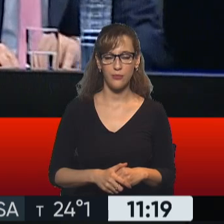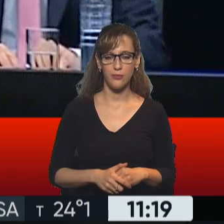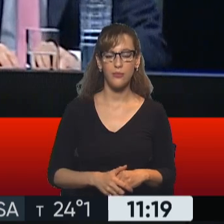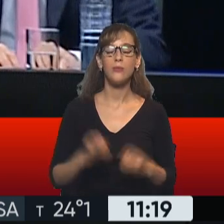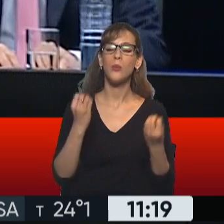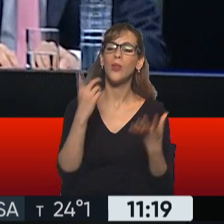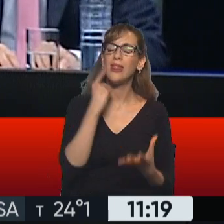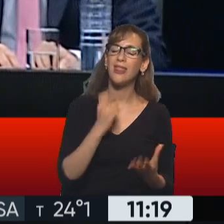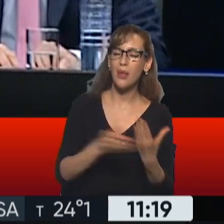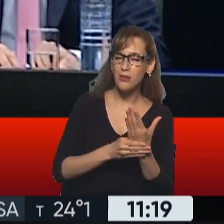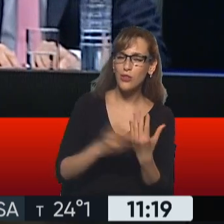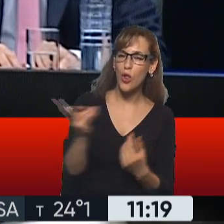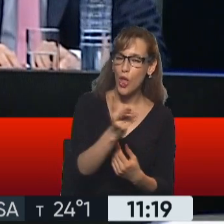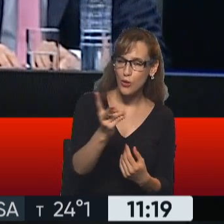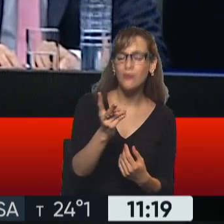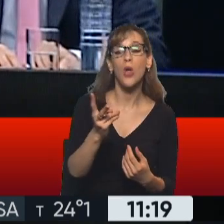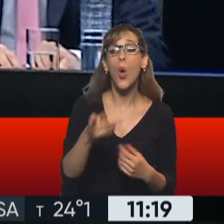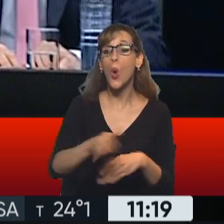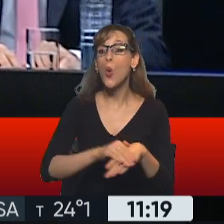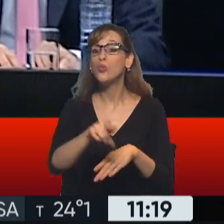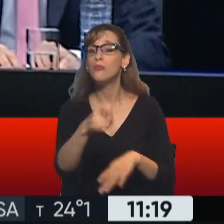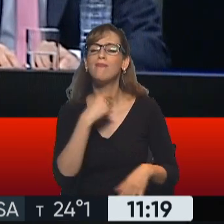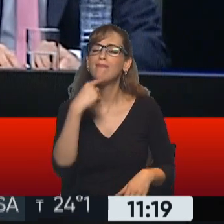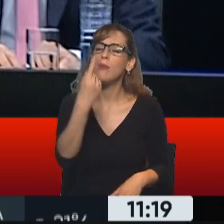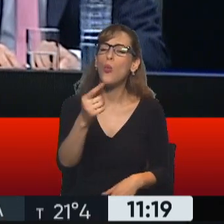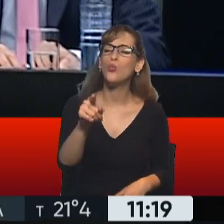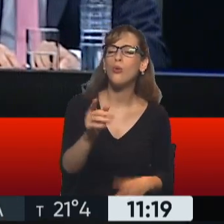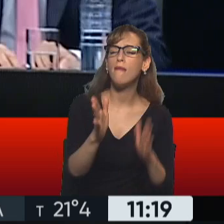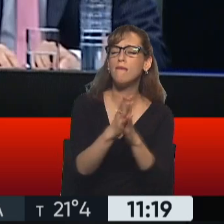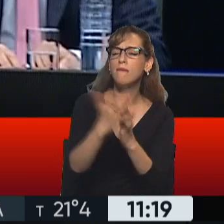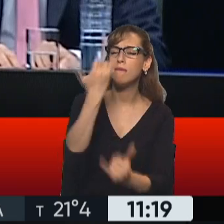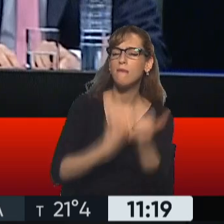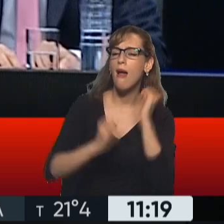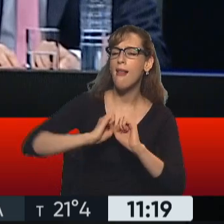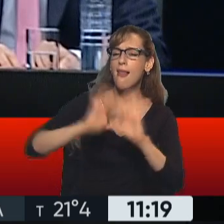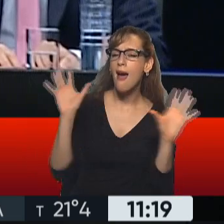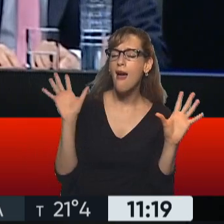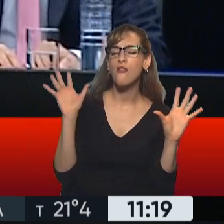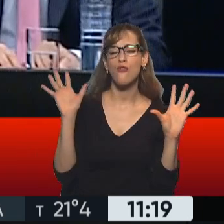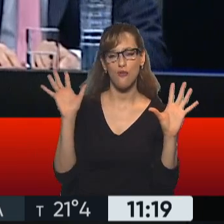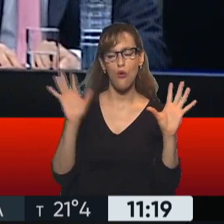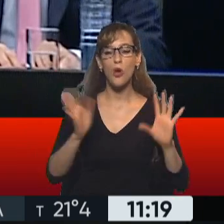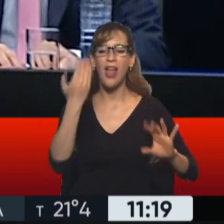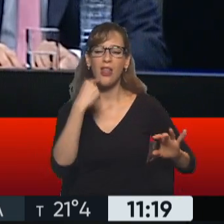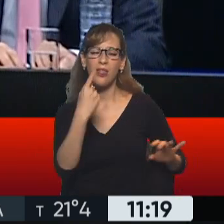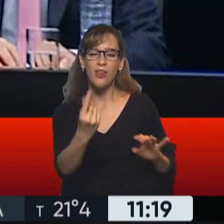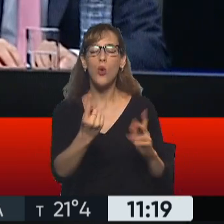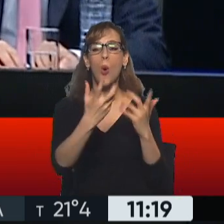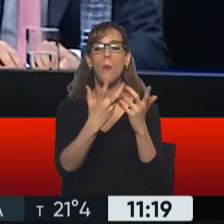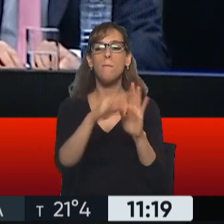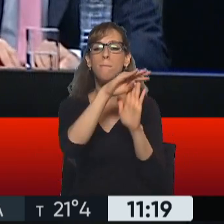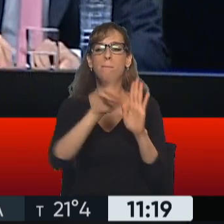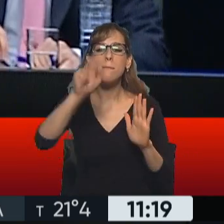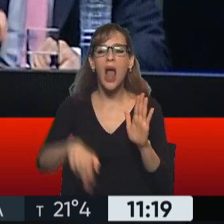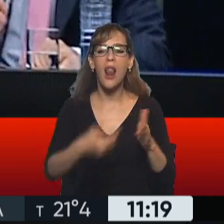Buenos días, ministros. Ministro Guzmán, quería preguntarle si puede dar un poco más de claridad, porque dijo que es un programa de 2